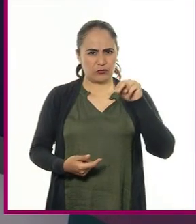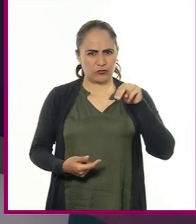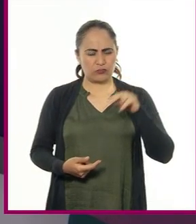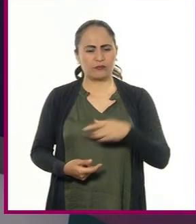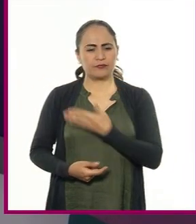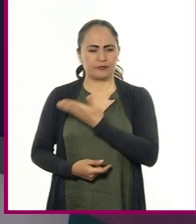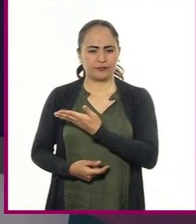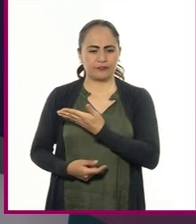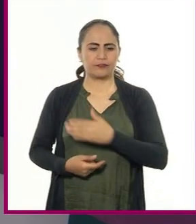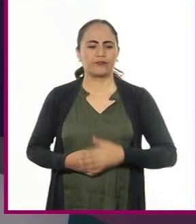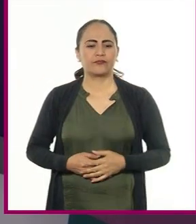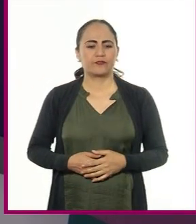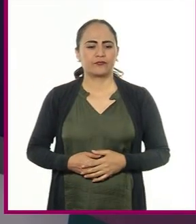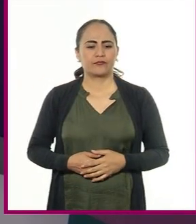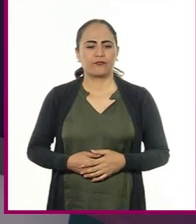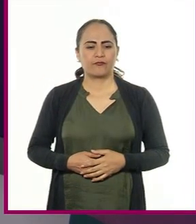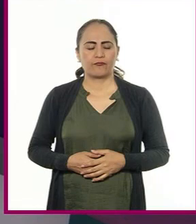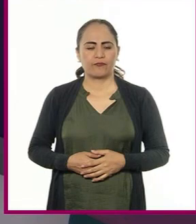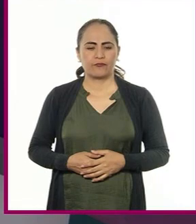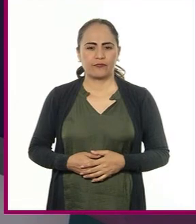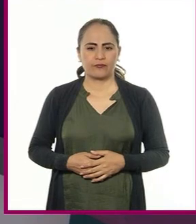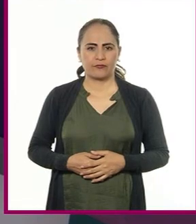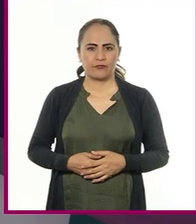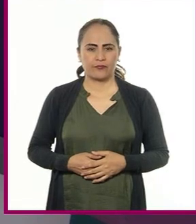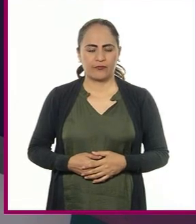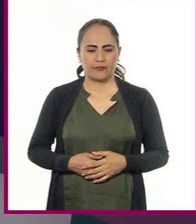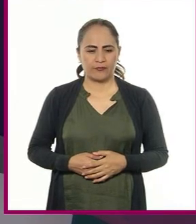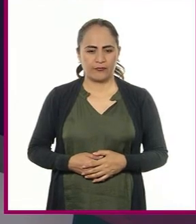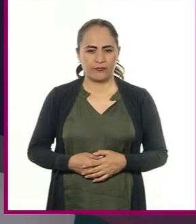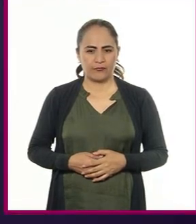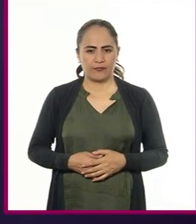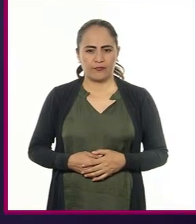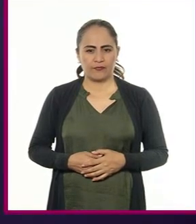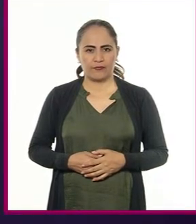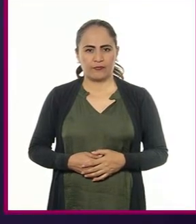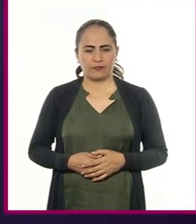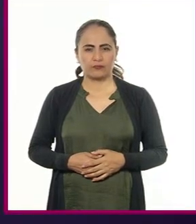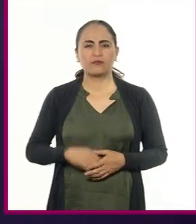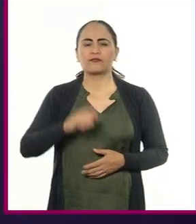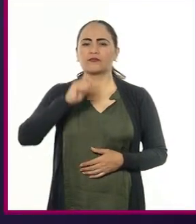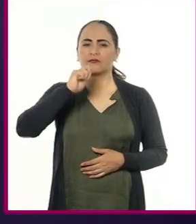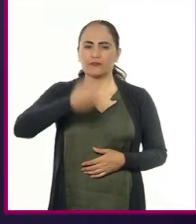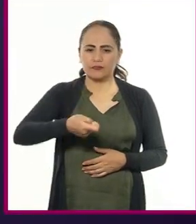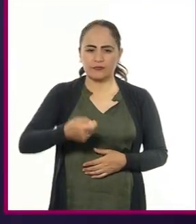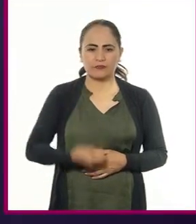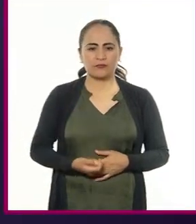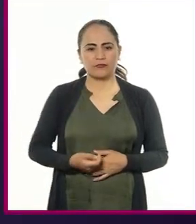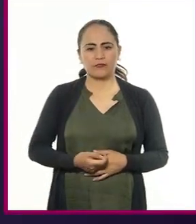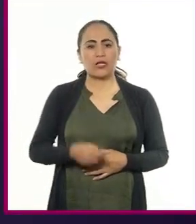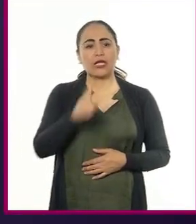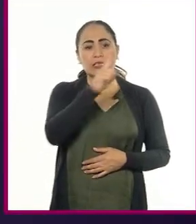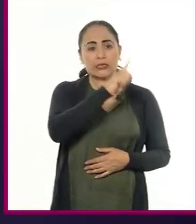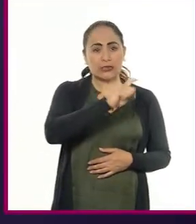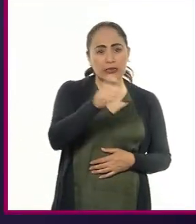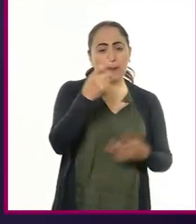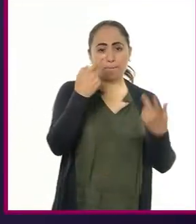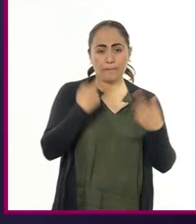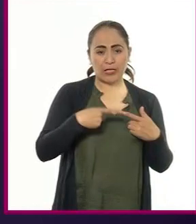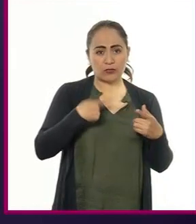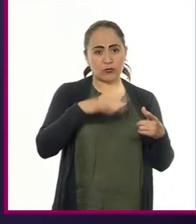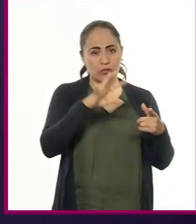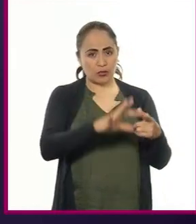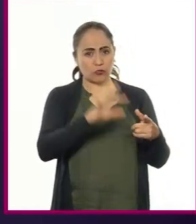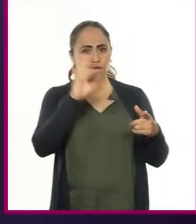48.8 hombres es a 51.2 mujeres. Es decir, por cada 100 habitantes